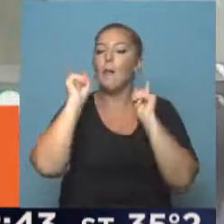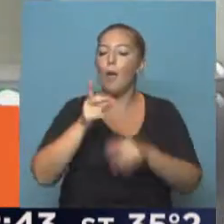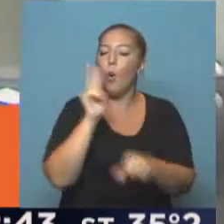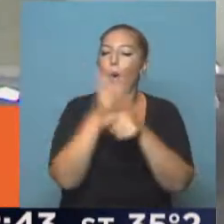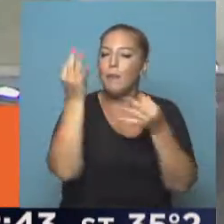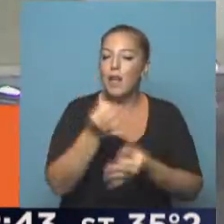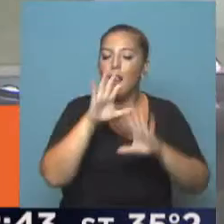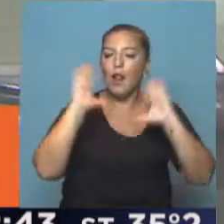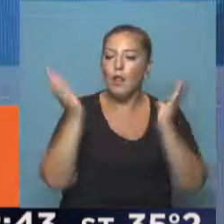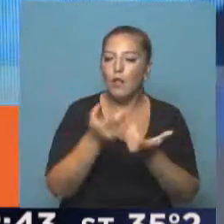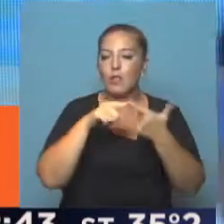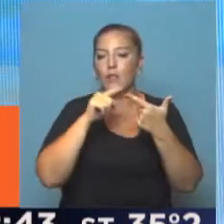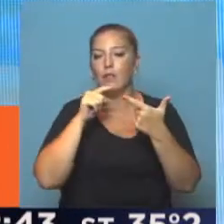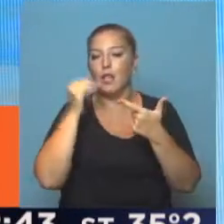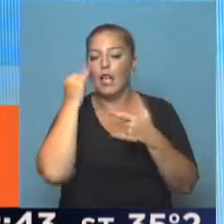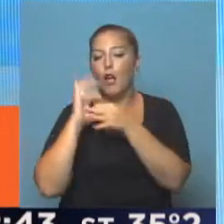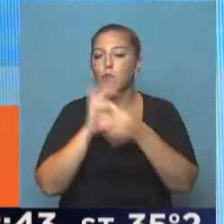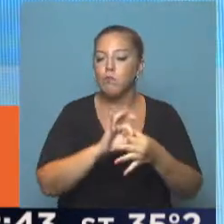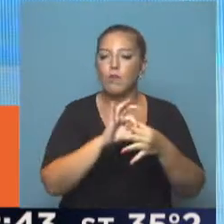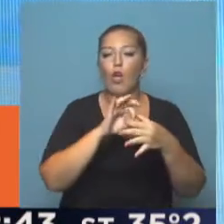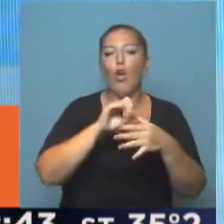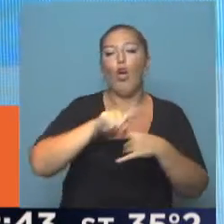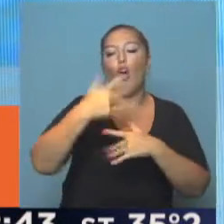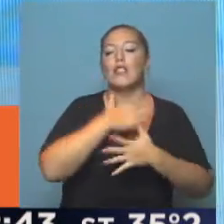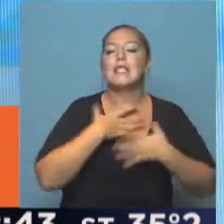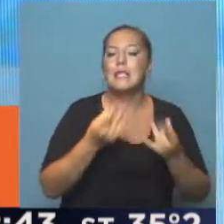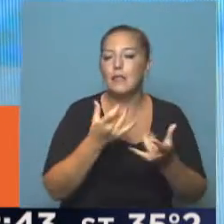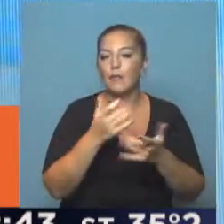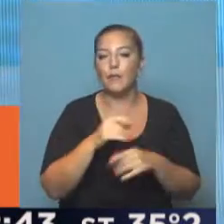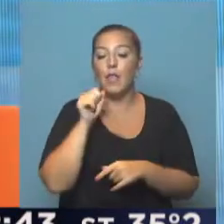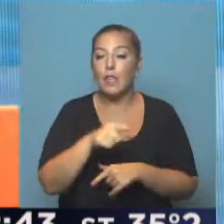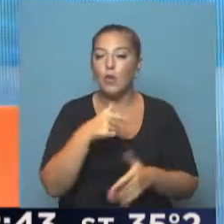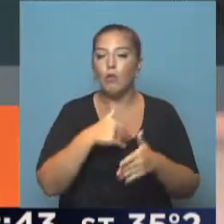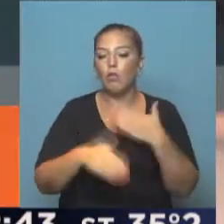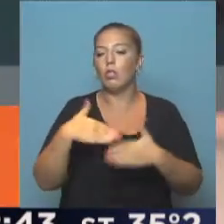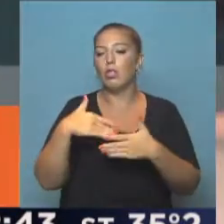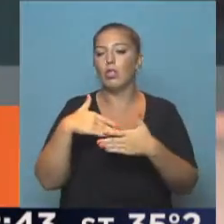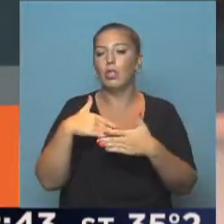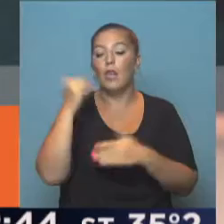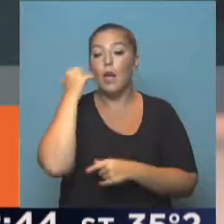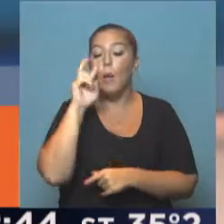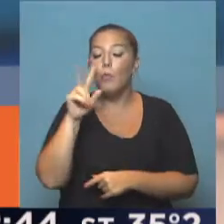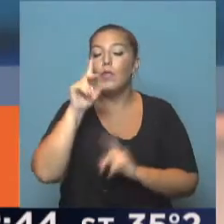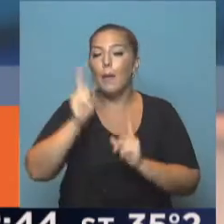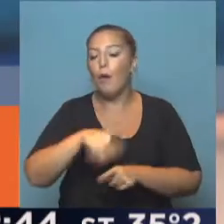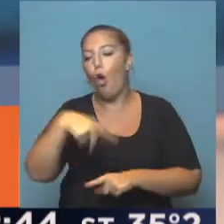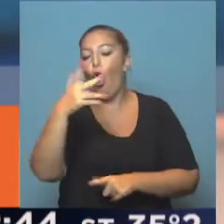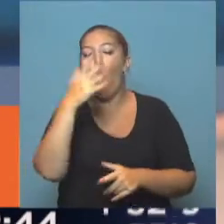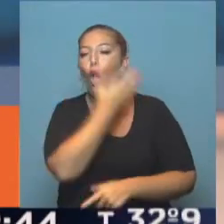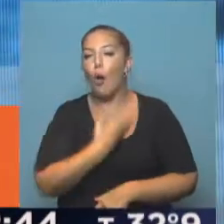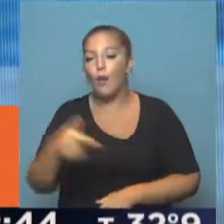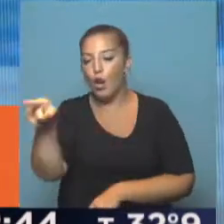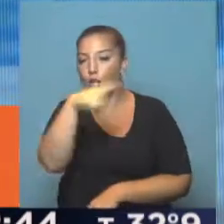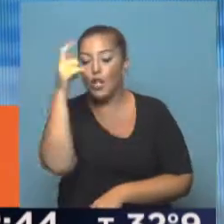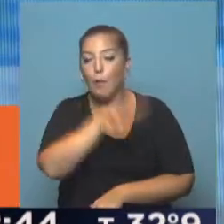cuidado especial del medio ambiente y conectara con otras sensibilidades y demás. Eso se fue retrayendo, digamos. Y eso lo vemos también en otros gobiernos